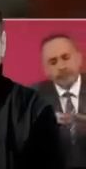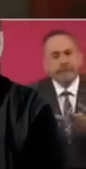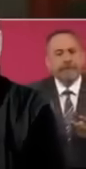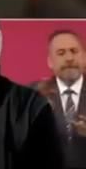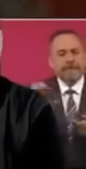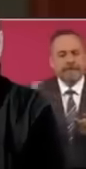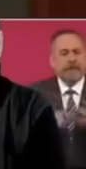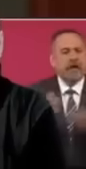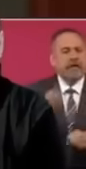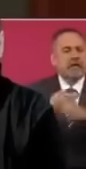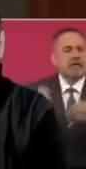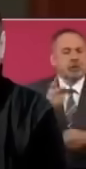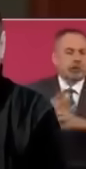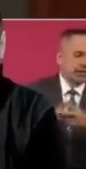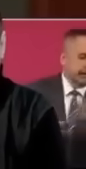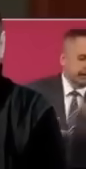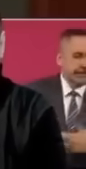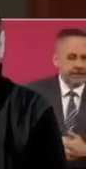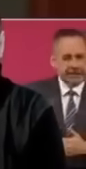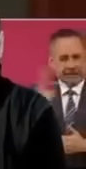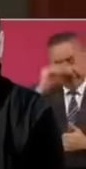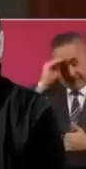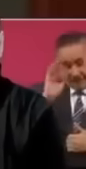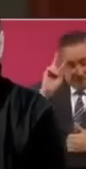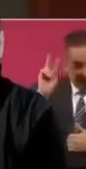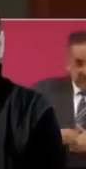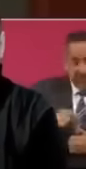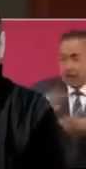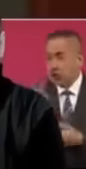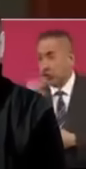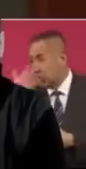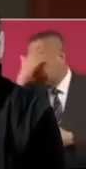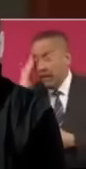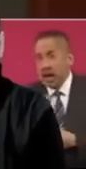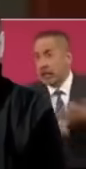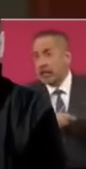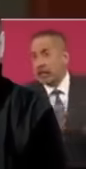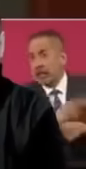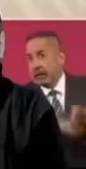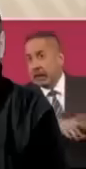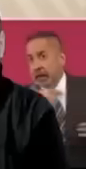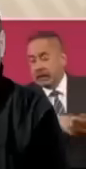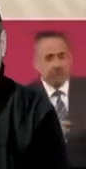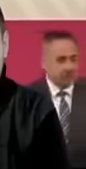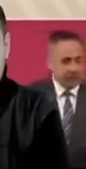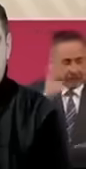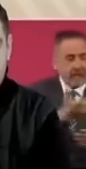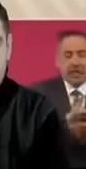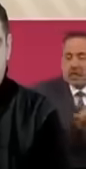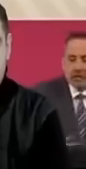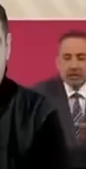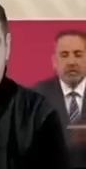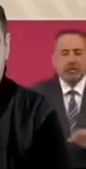Calderón, en la Secretaría de Seguridad Pública. ¿Podría considerar que es creíble que no estuvieran enterados? ¿Cree que parte del dinero pudiera acabar